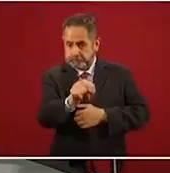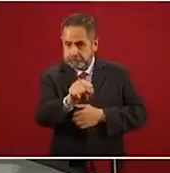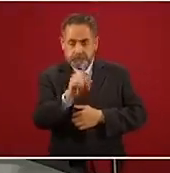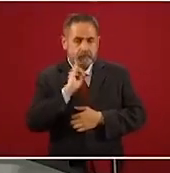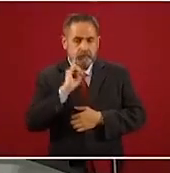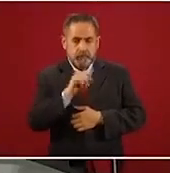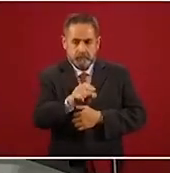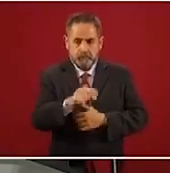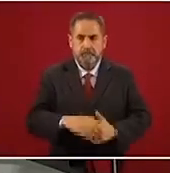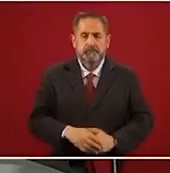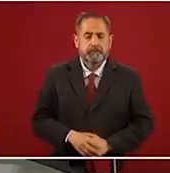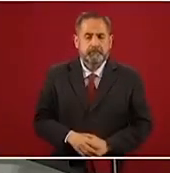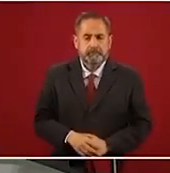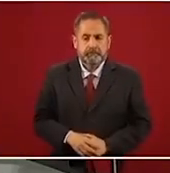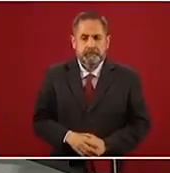Ella.